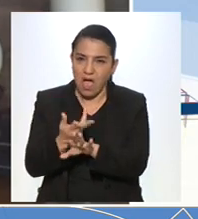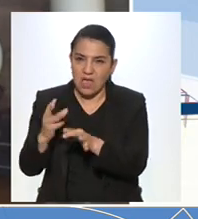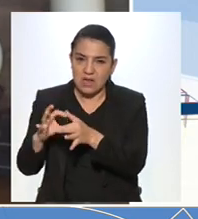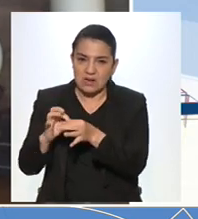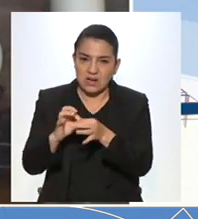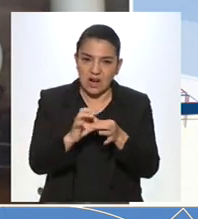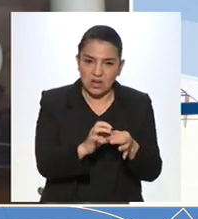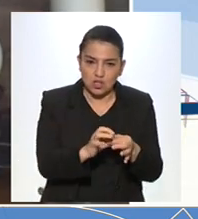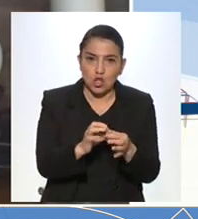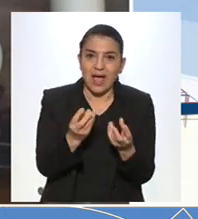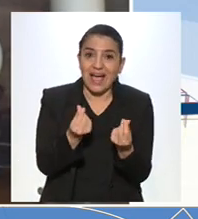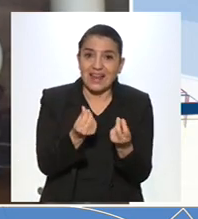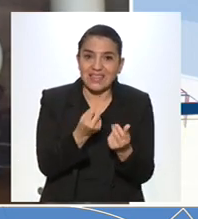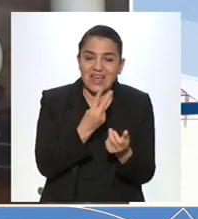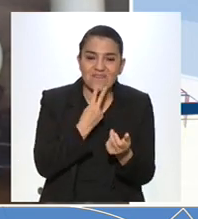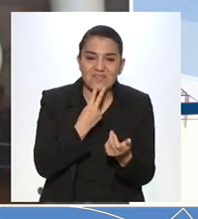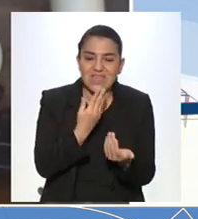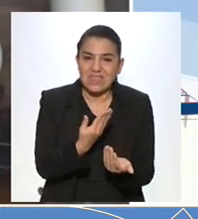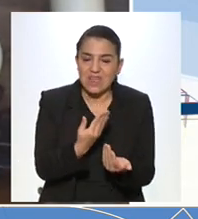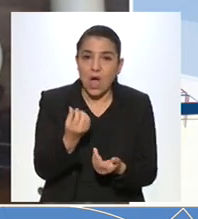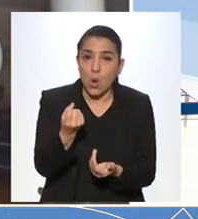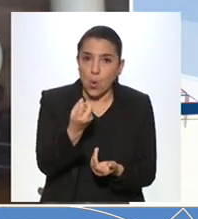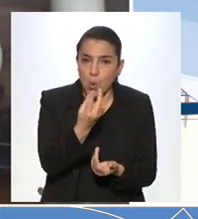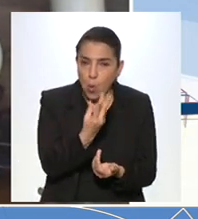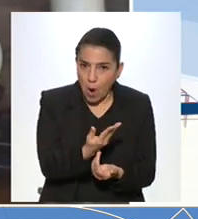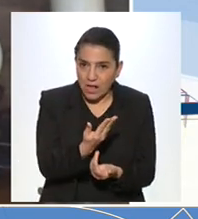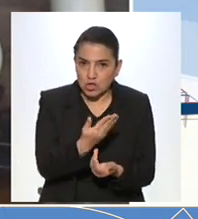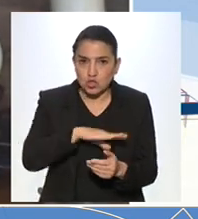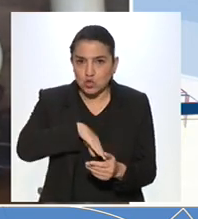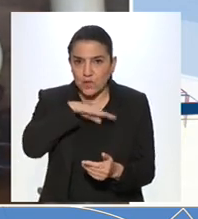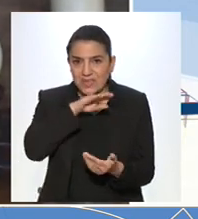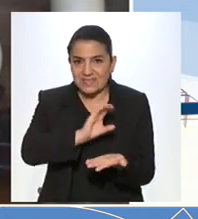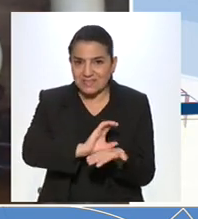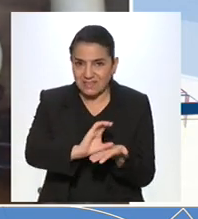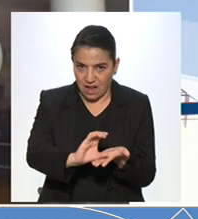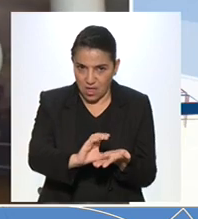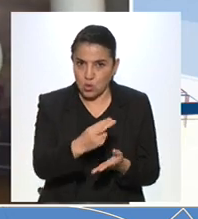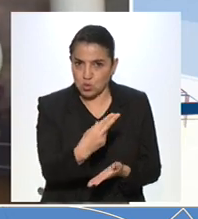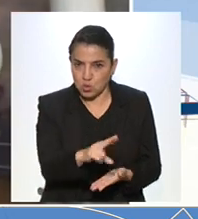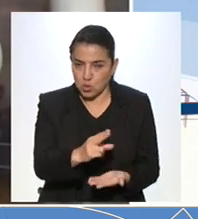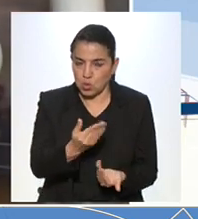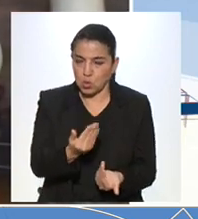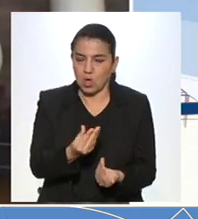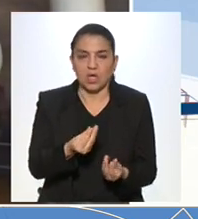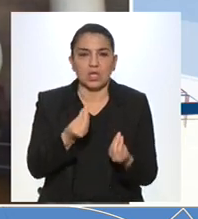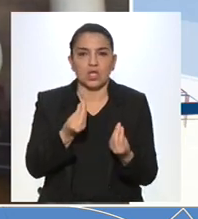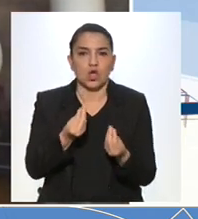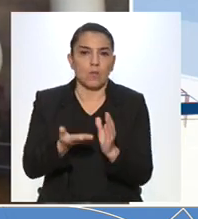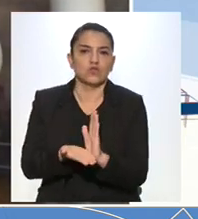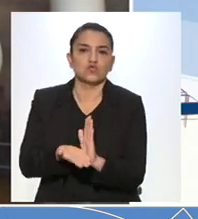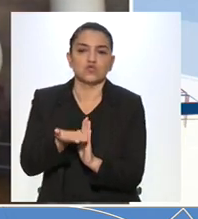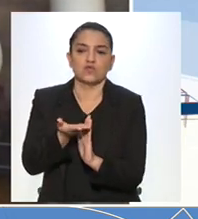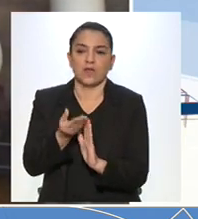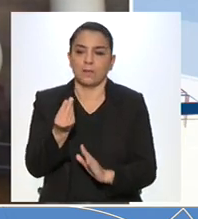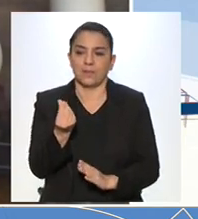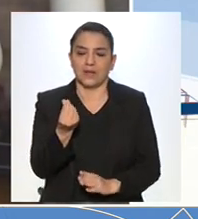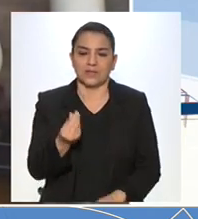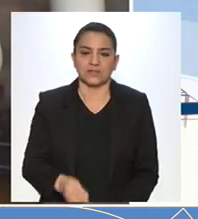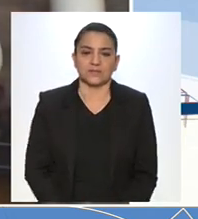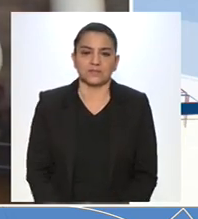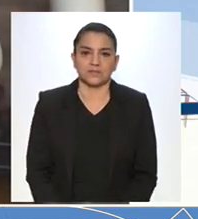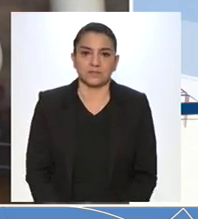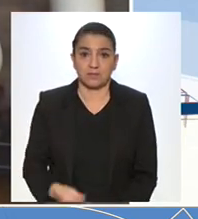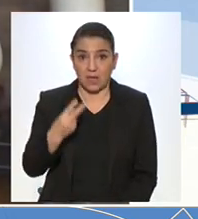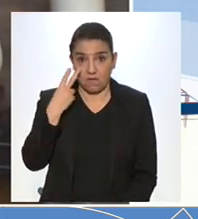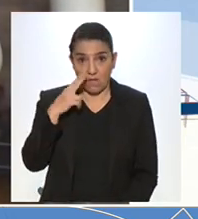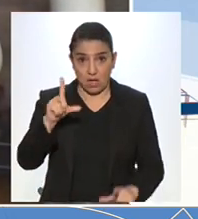su calidad de vida, entre cuánto le alcanza el salario, su ingreso, y cómo suben los precios. Véanse los